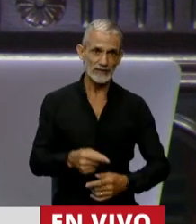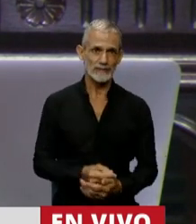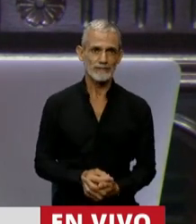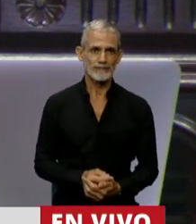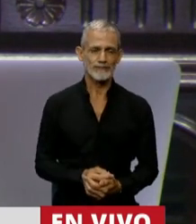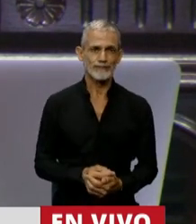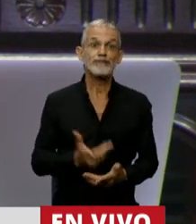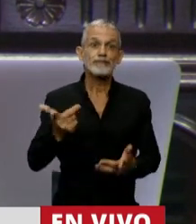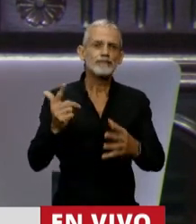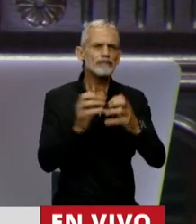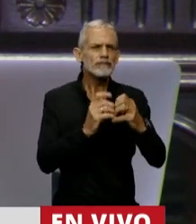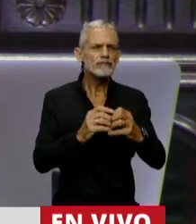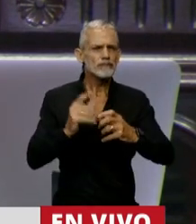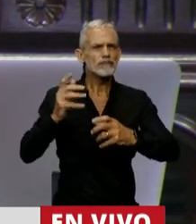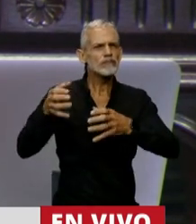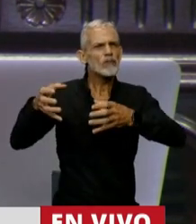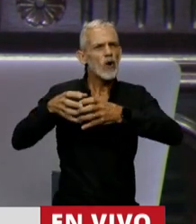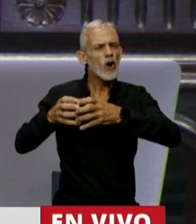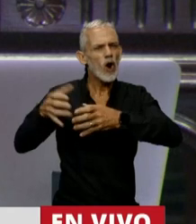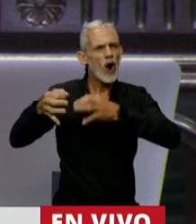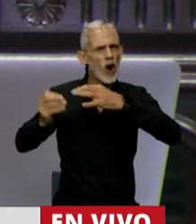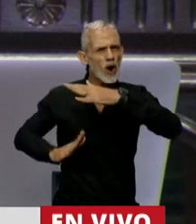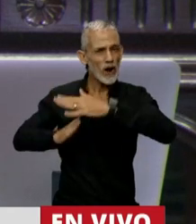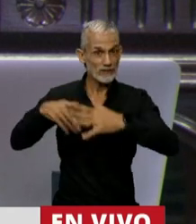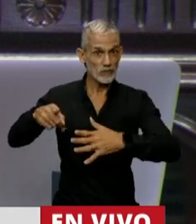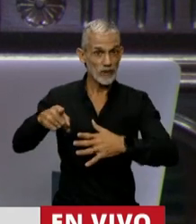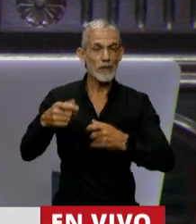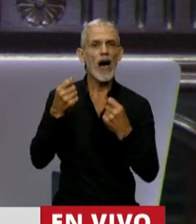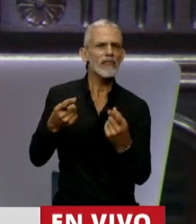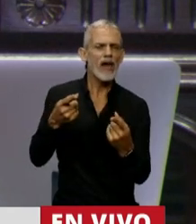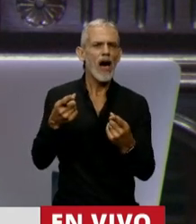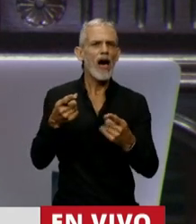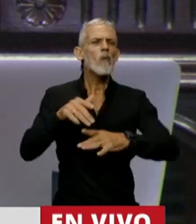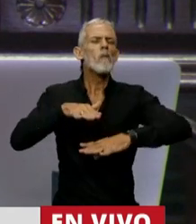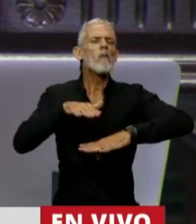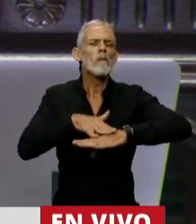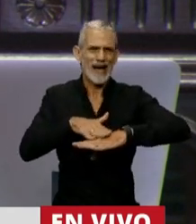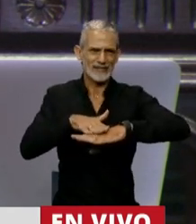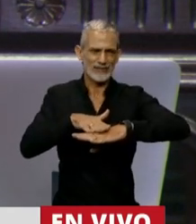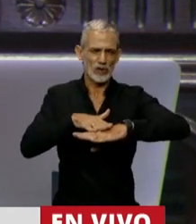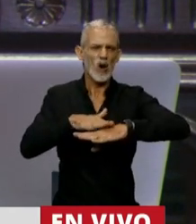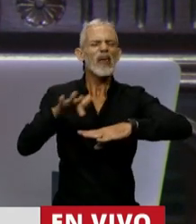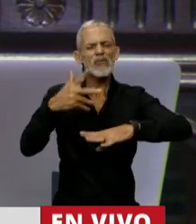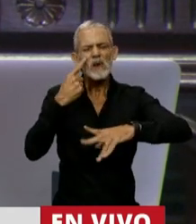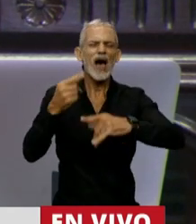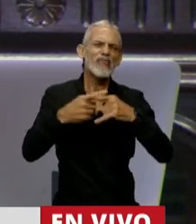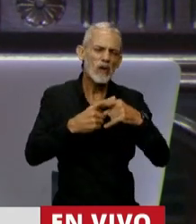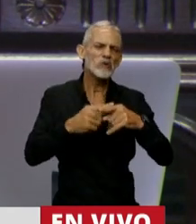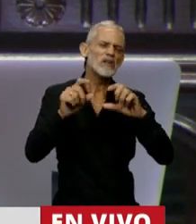Lo que se discute en ese fallo de la Corte es precisamente garantizarles un piso a los jubilados. Después podemos discutir